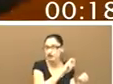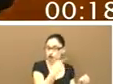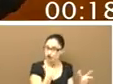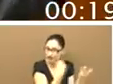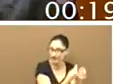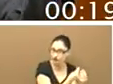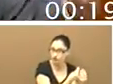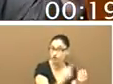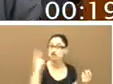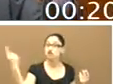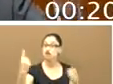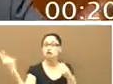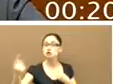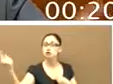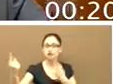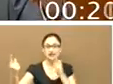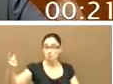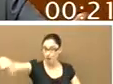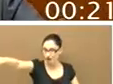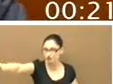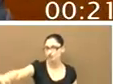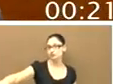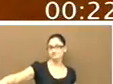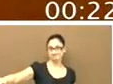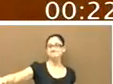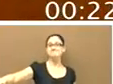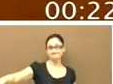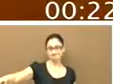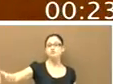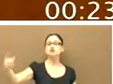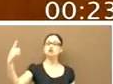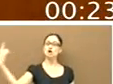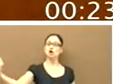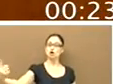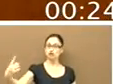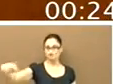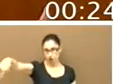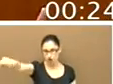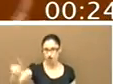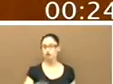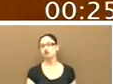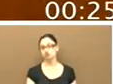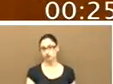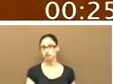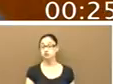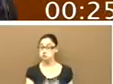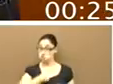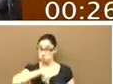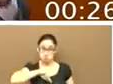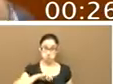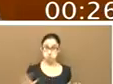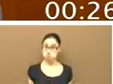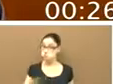están como llaneros solitarios son ustedes ustedes son los que están como llaneros solitarios ustedes nosotros estamos